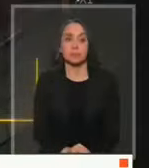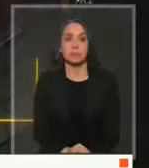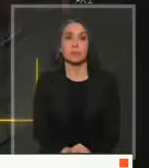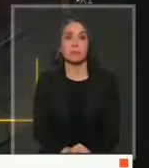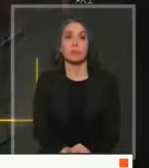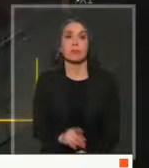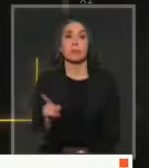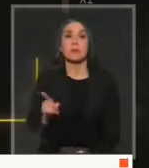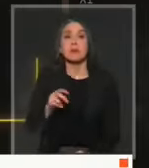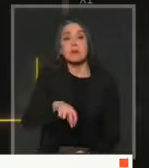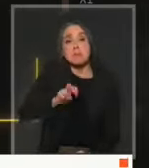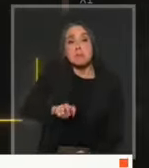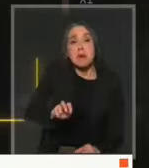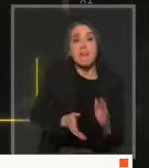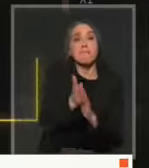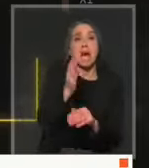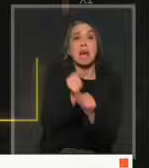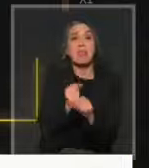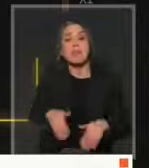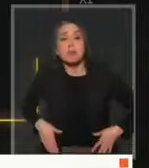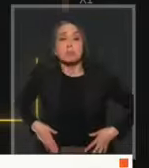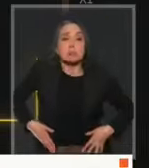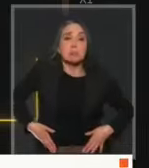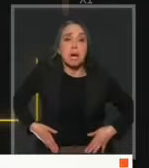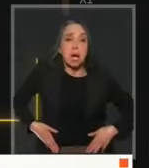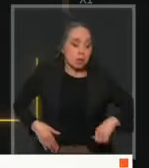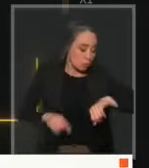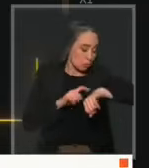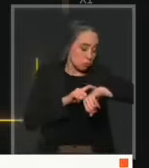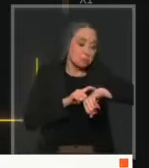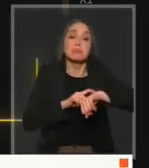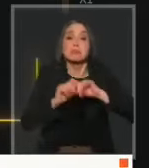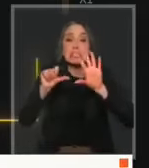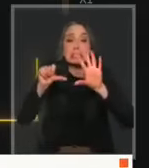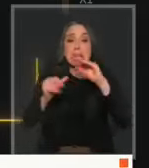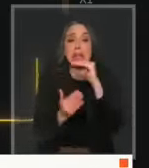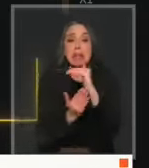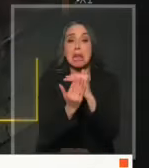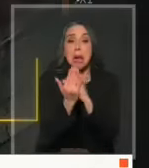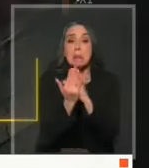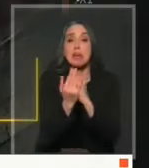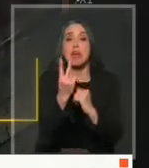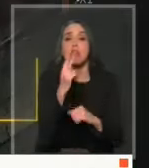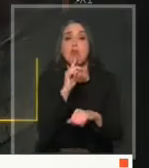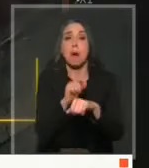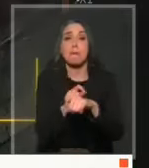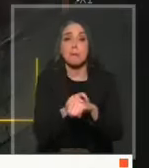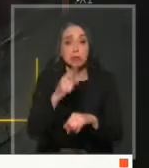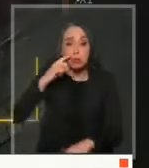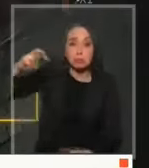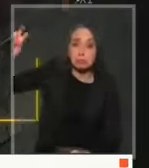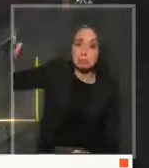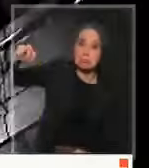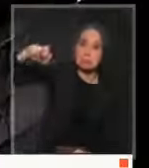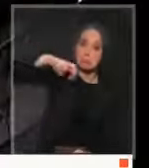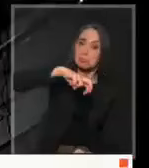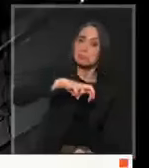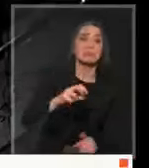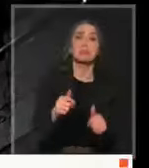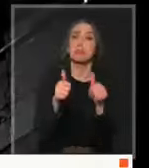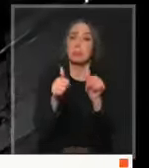Iba en dirección al trabajo, manos en los bolsillos, el reloj marcaba las 6 de la mañana con 2 minutos. Hasta ahí, todo